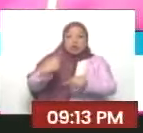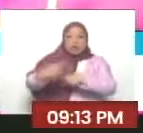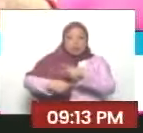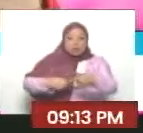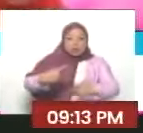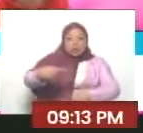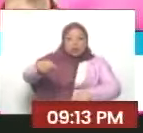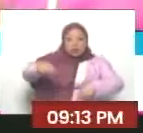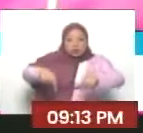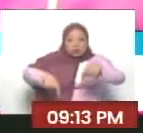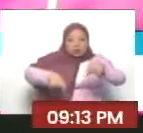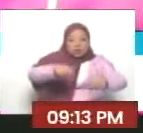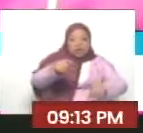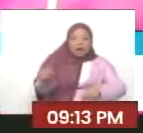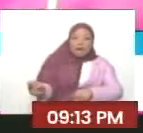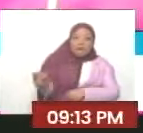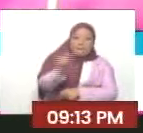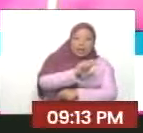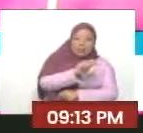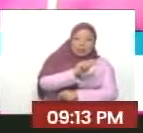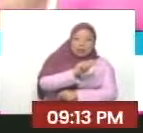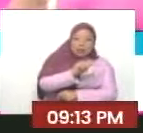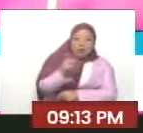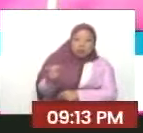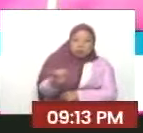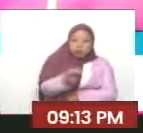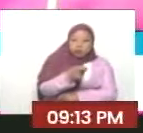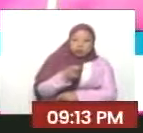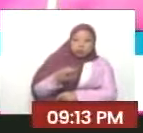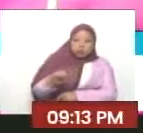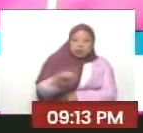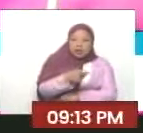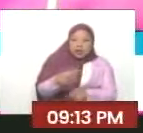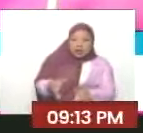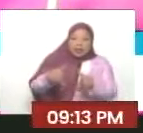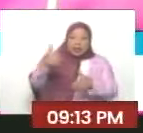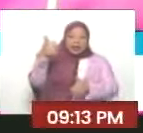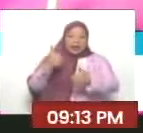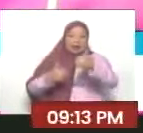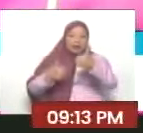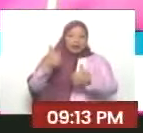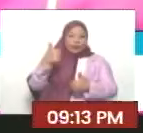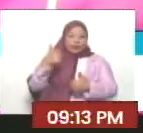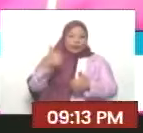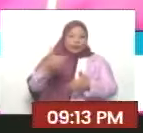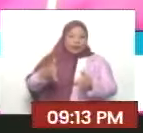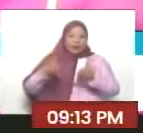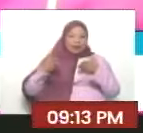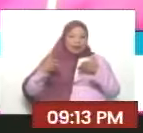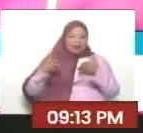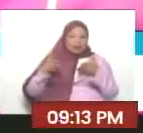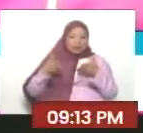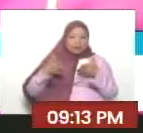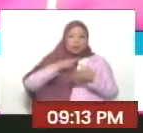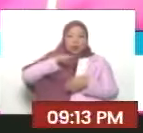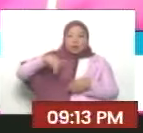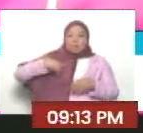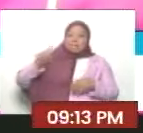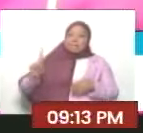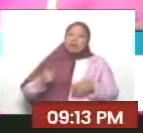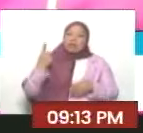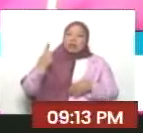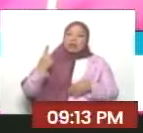y nos tocaba cosechar a los meses. Y Héctor gana la campaña. Y Héctor cosecha con nosotros la